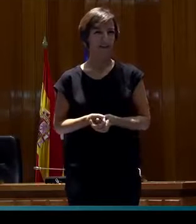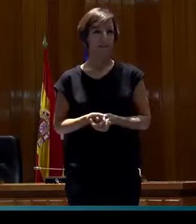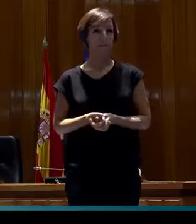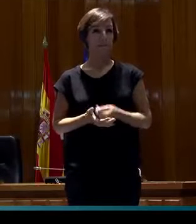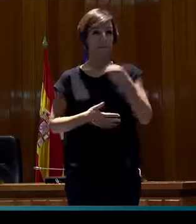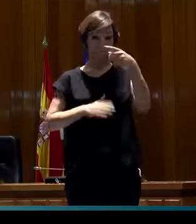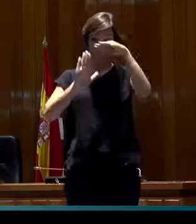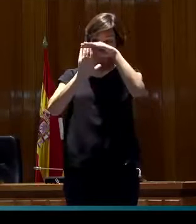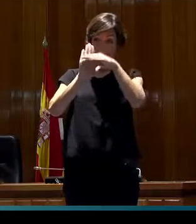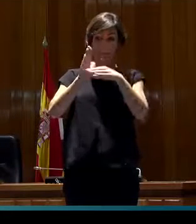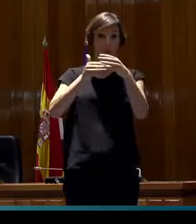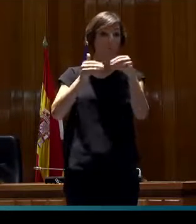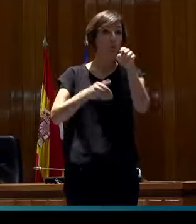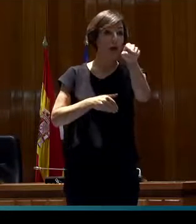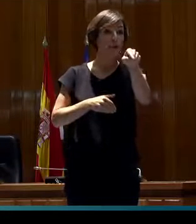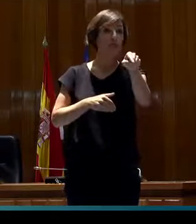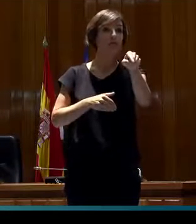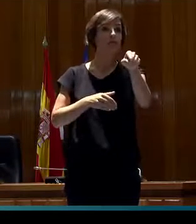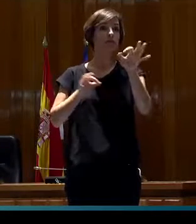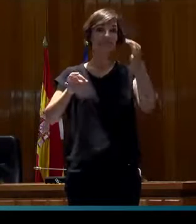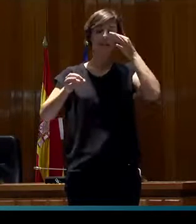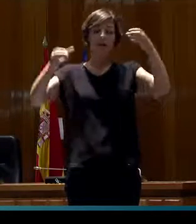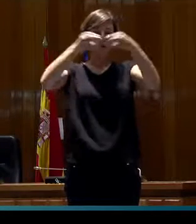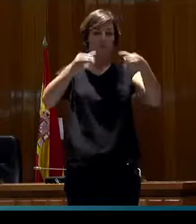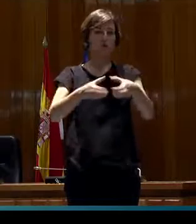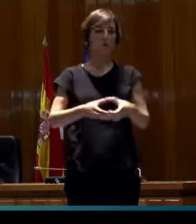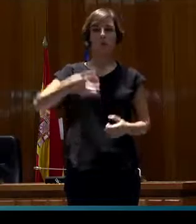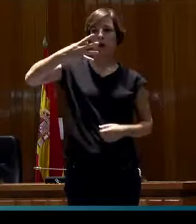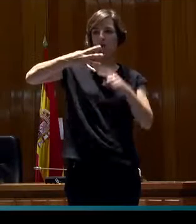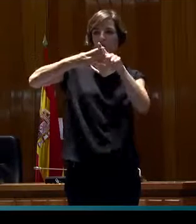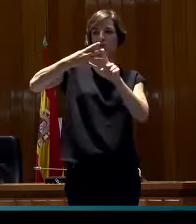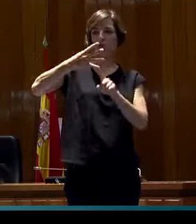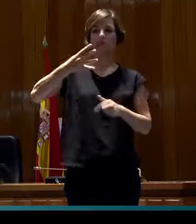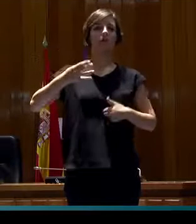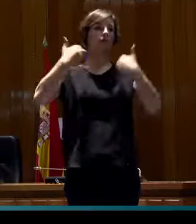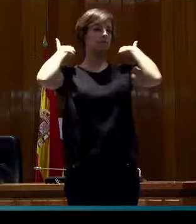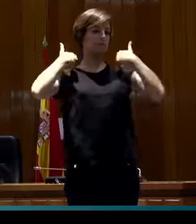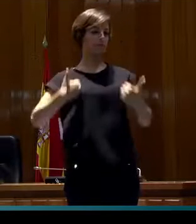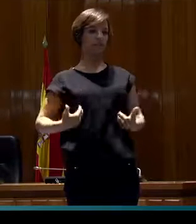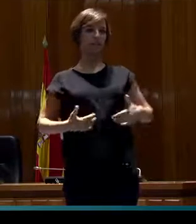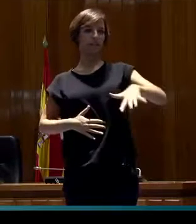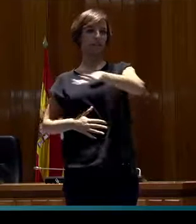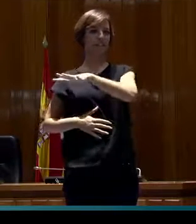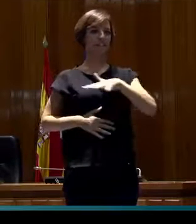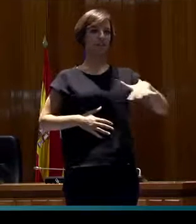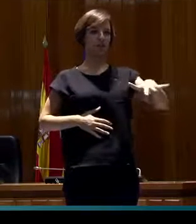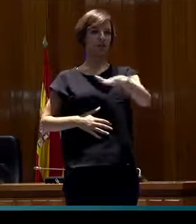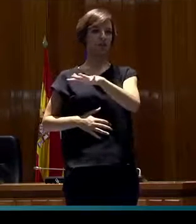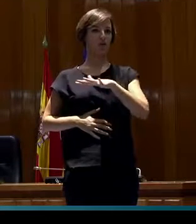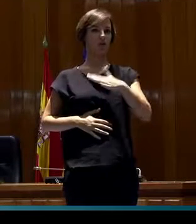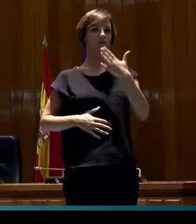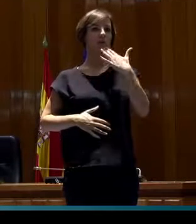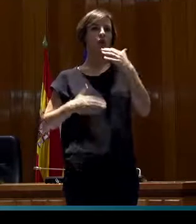Esas condiciones para el usuario se agrupan en cuatro bloques: presencia y espacio físico. El usuario no puede estar de